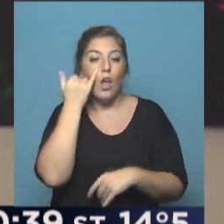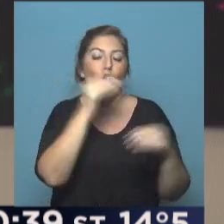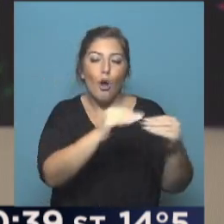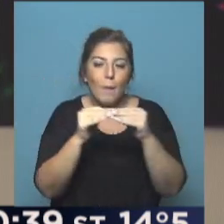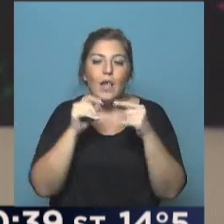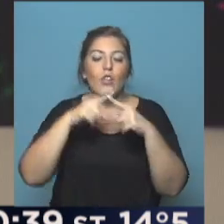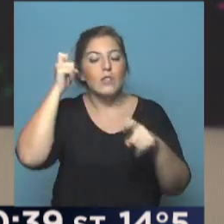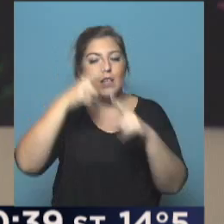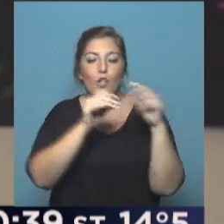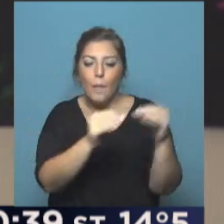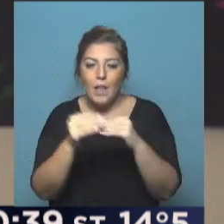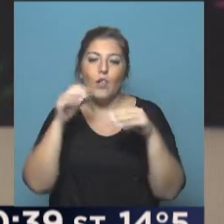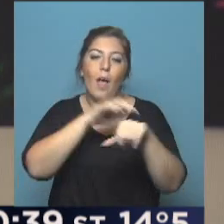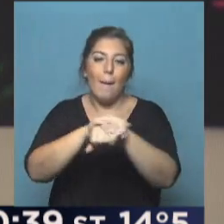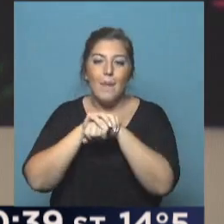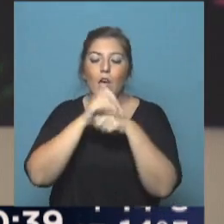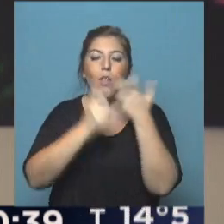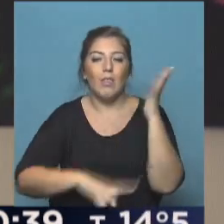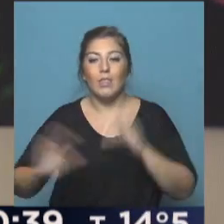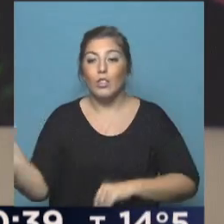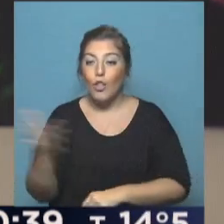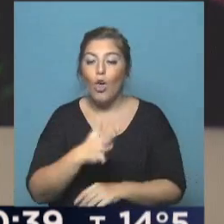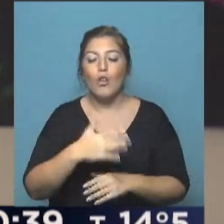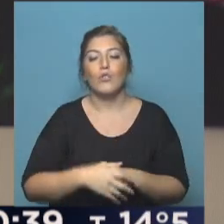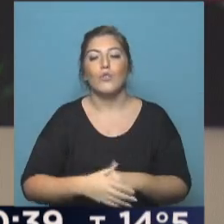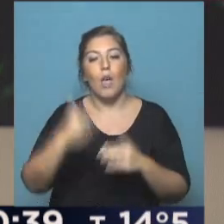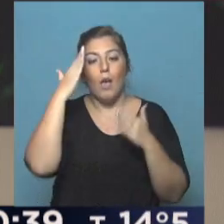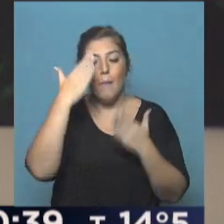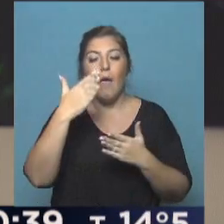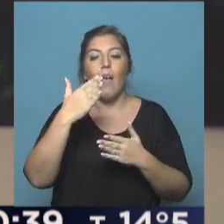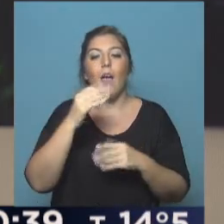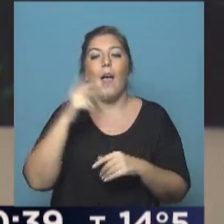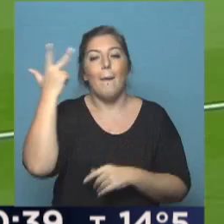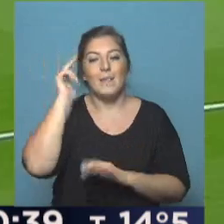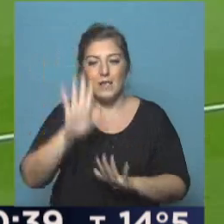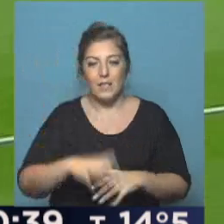compañeros, ex compañeros, amigos, también recuerdan a Messi de esta manera.